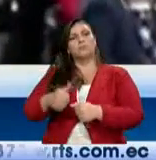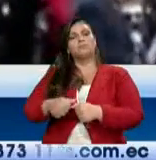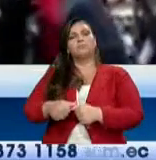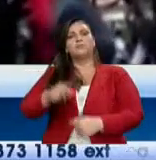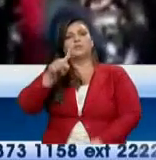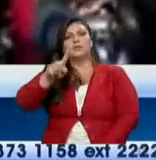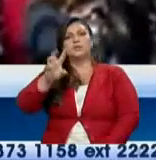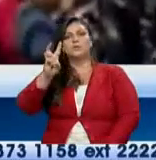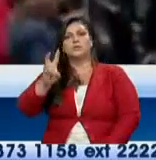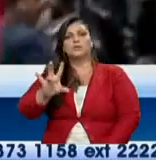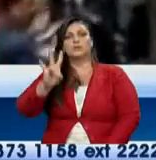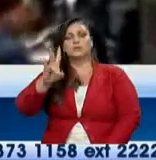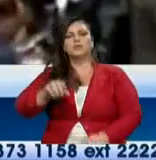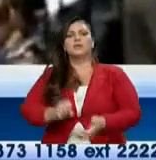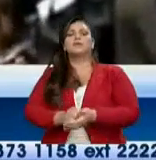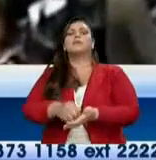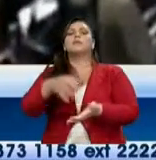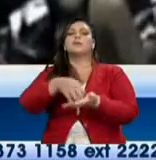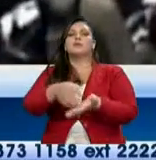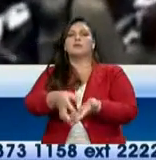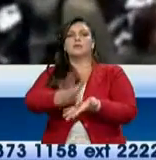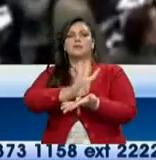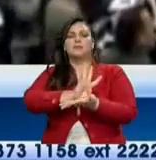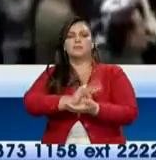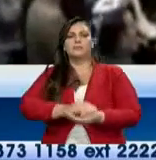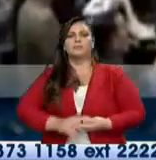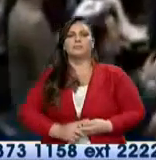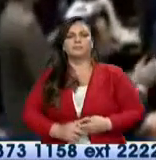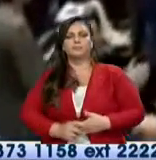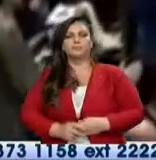escaños de la Asamblea Nacional, informó Ítalo Ruiz.